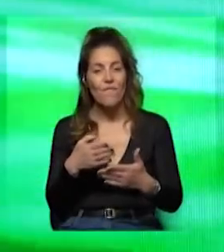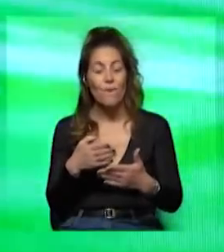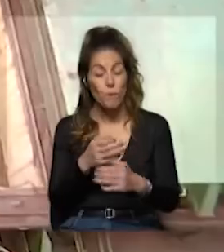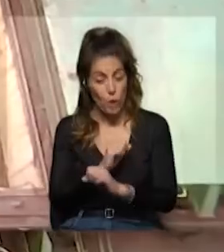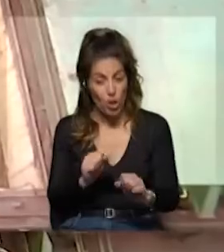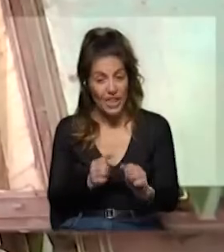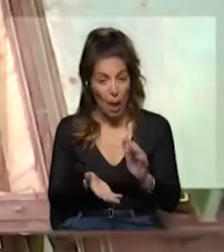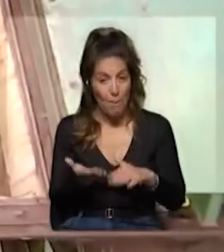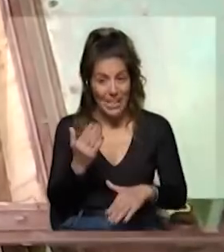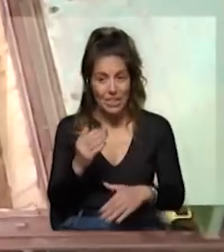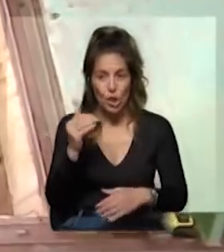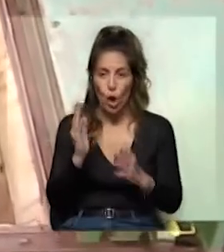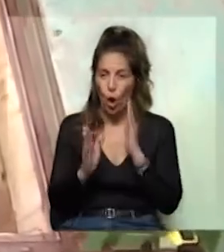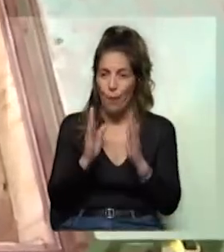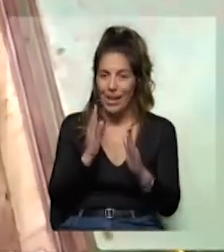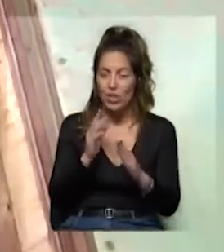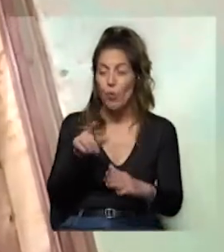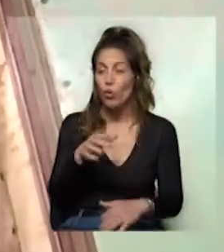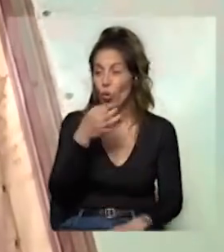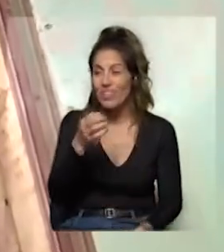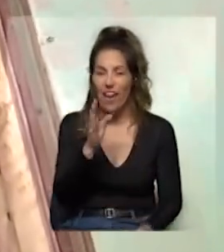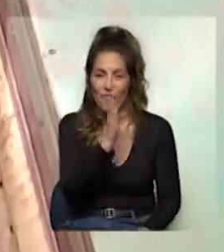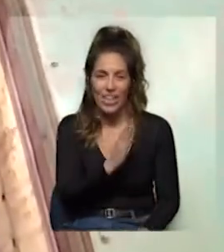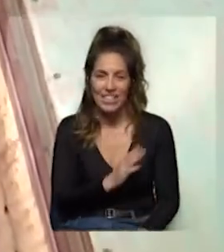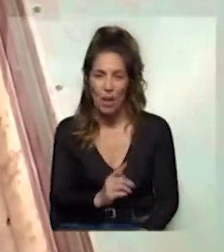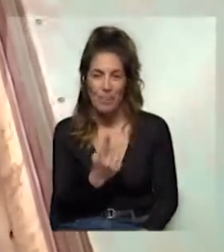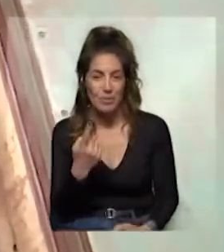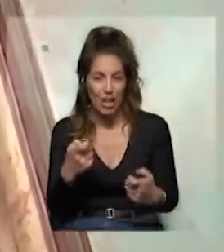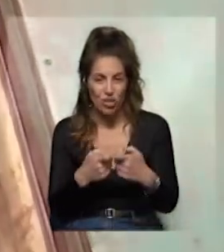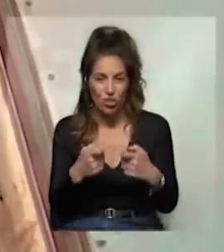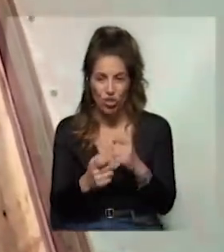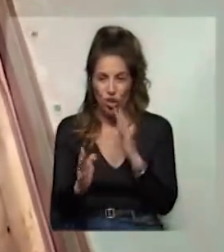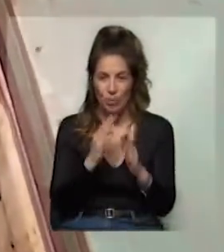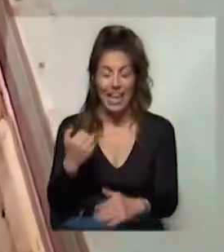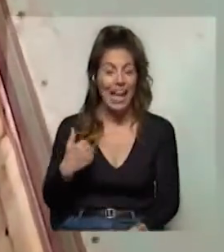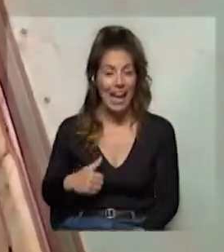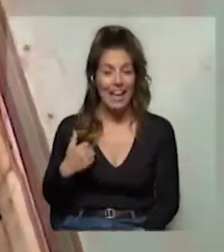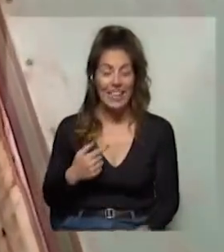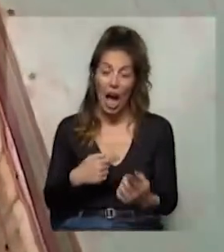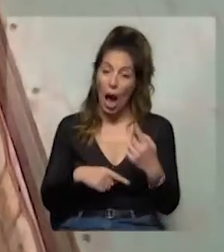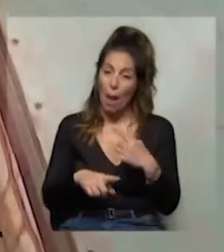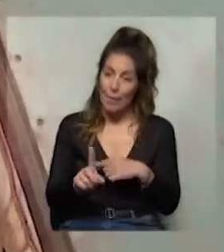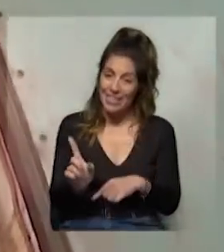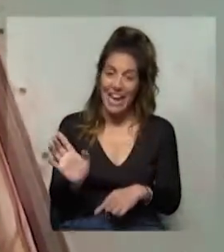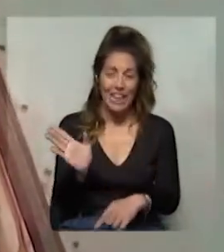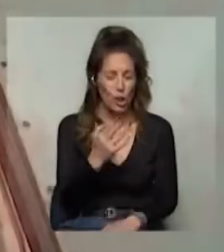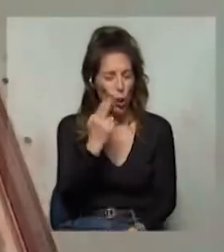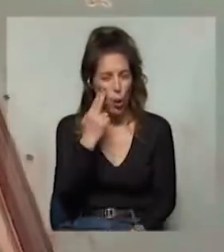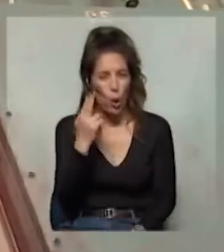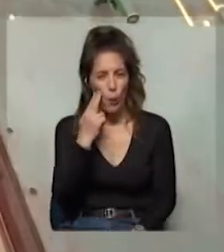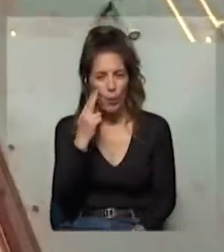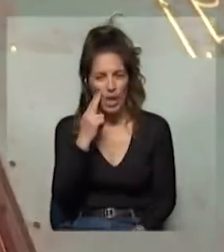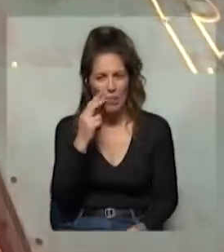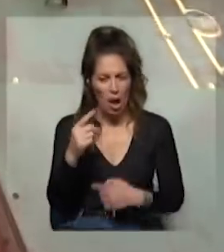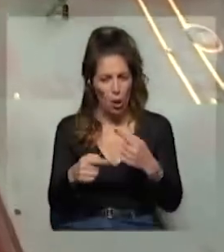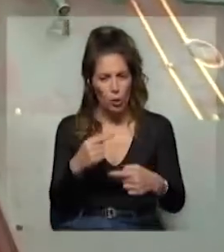comercio pero como tú decías recién Brasil es el principal socio comercial y Argentina a pesar de todos los problemas